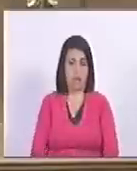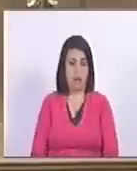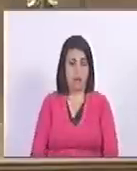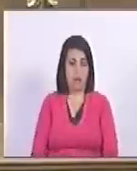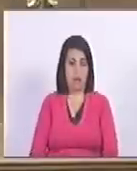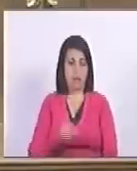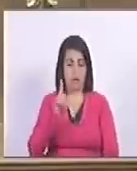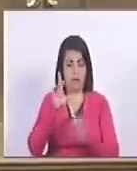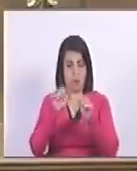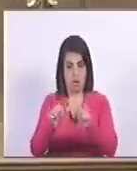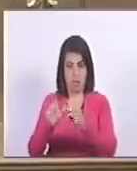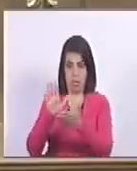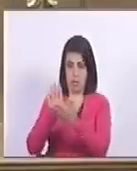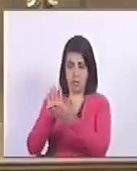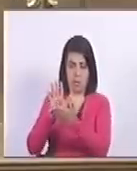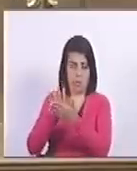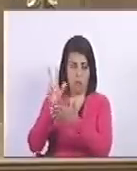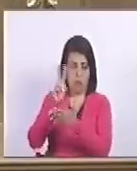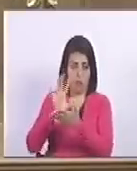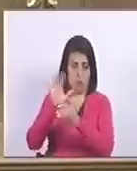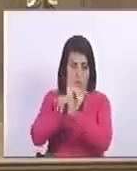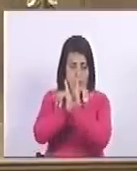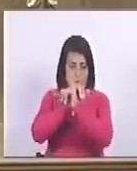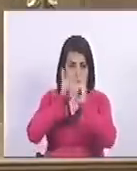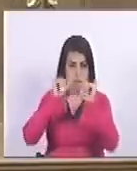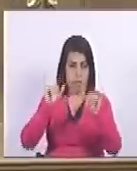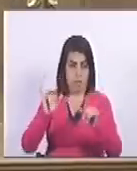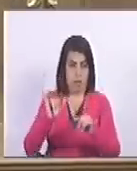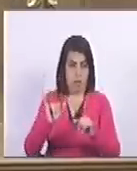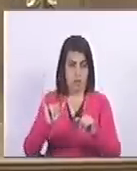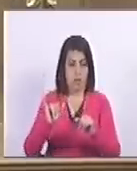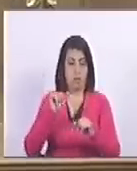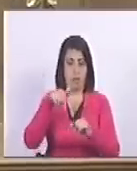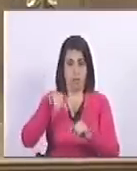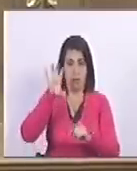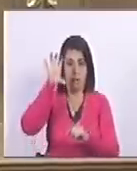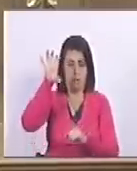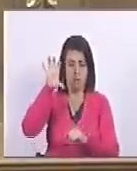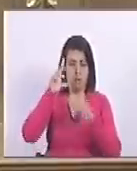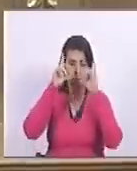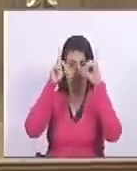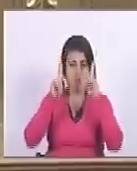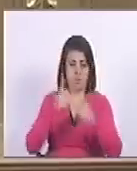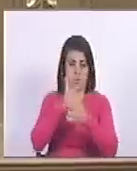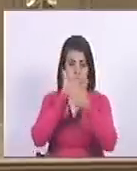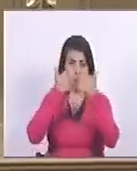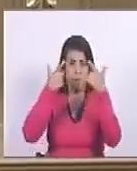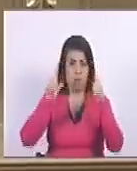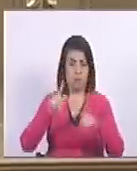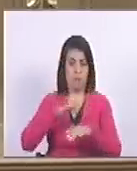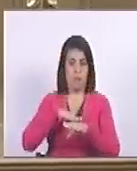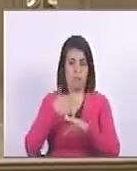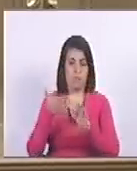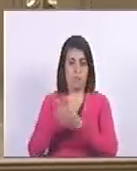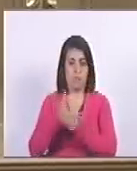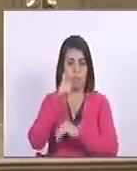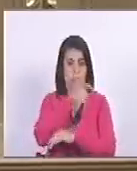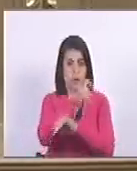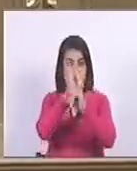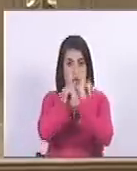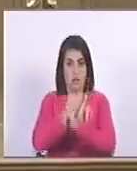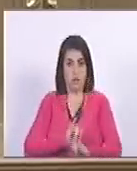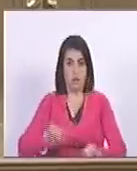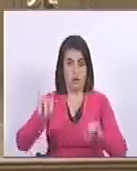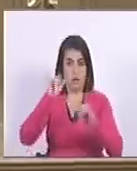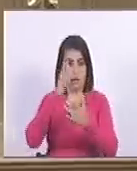Dejen quieta a Venezuela de una vez por todas. Este país decidió ser libre, soberano,